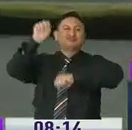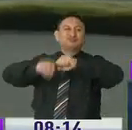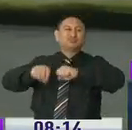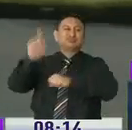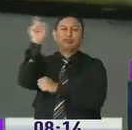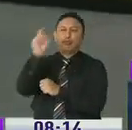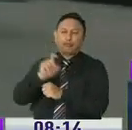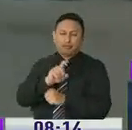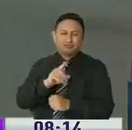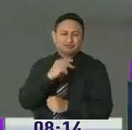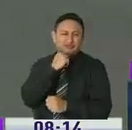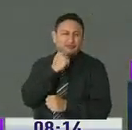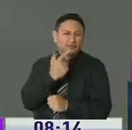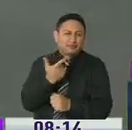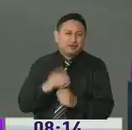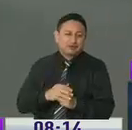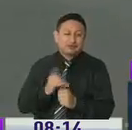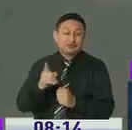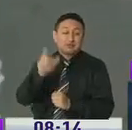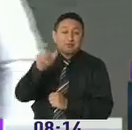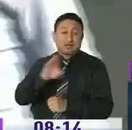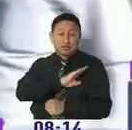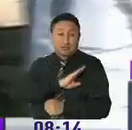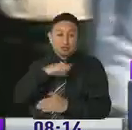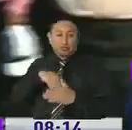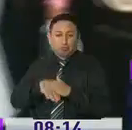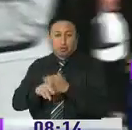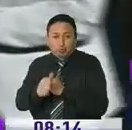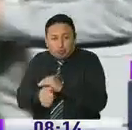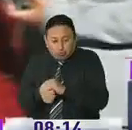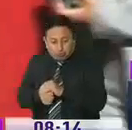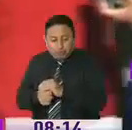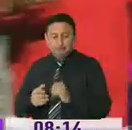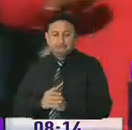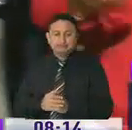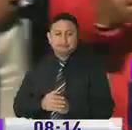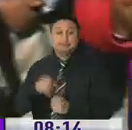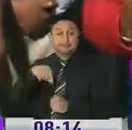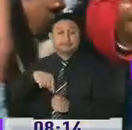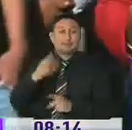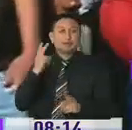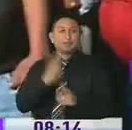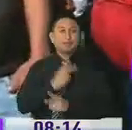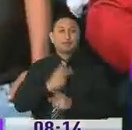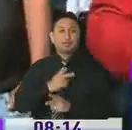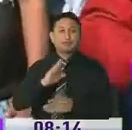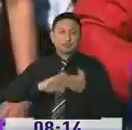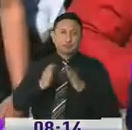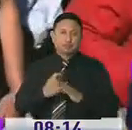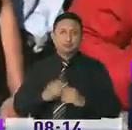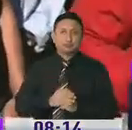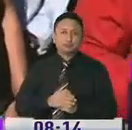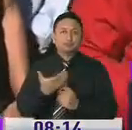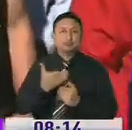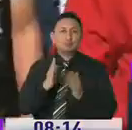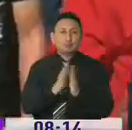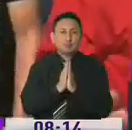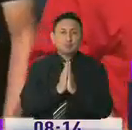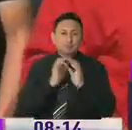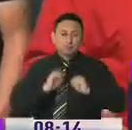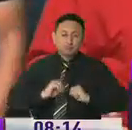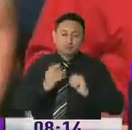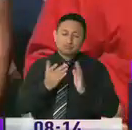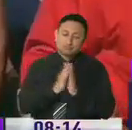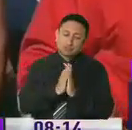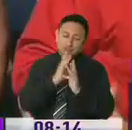terriblemente mal, que es hueco y guarida de los malandrines. Esto es un riesgo, un peligro tremendo. Entonces pedimos de manera muy comedida